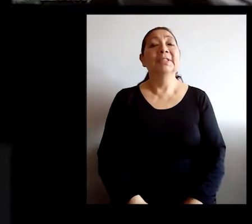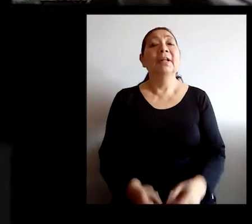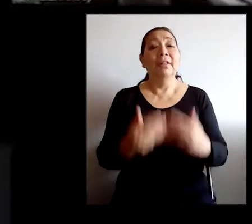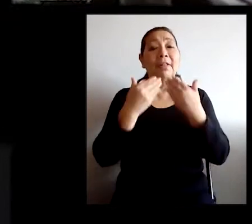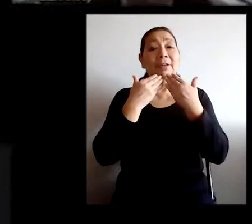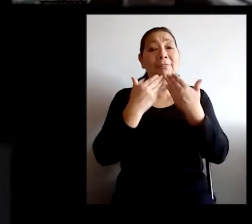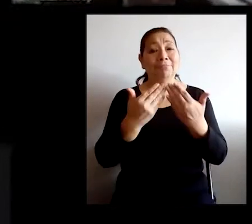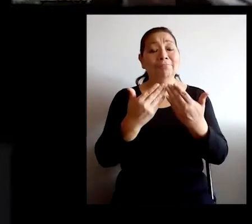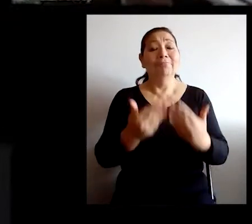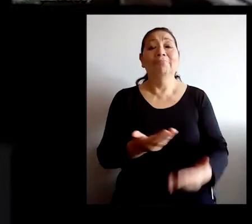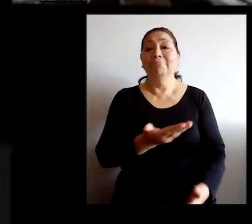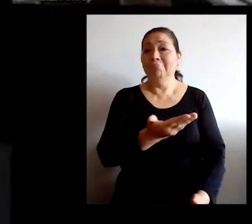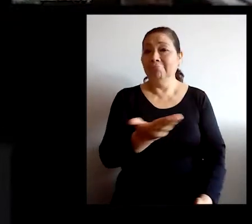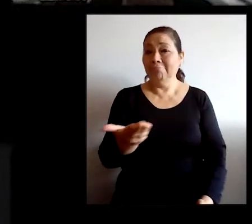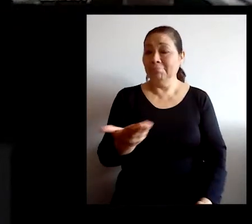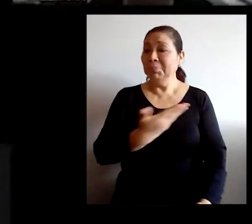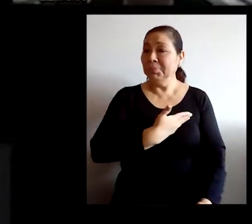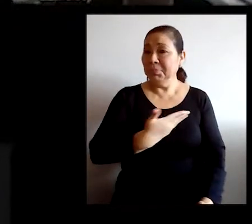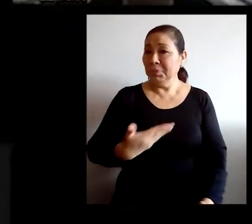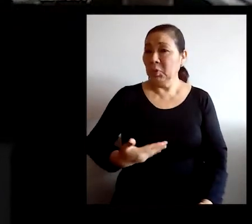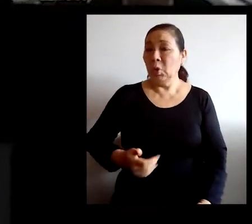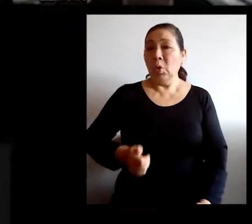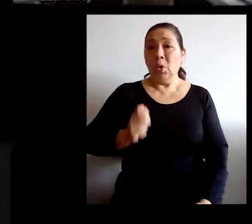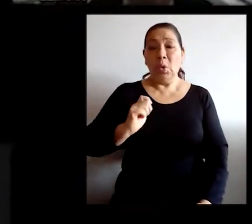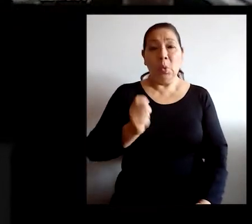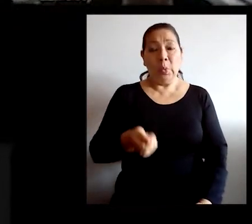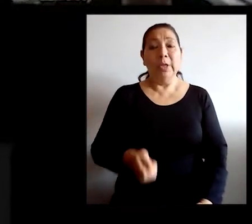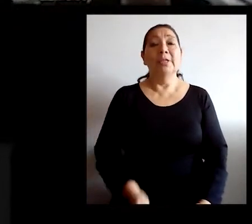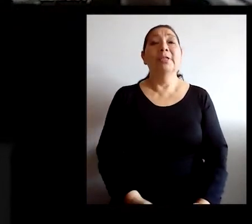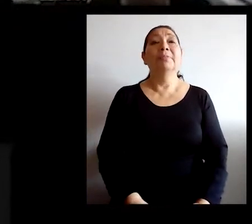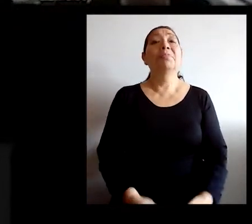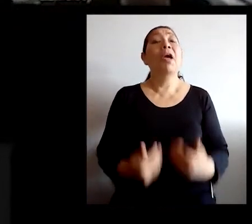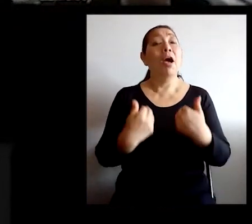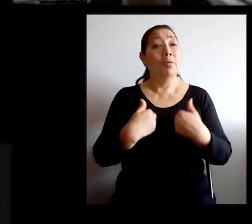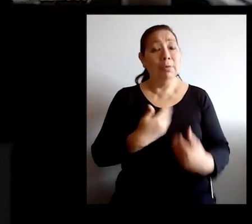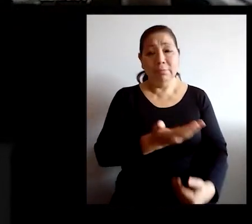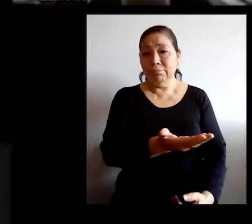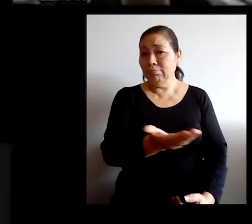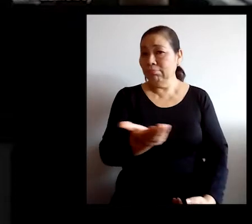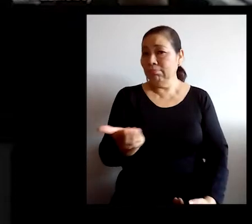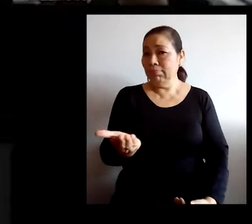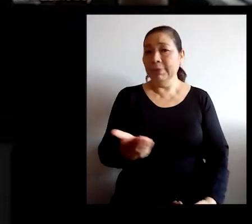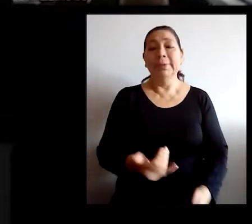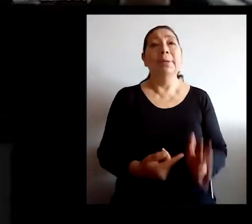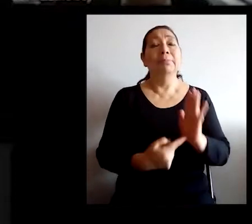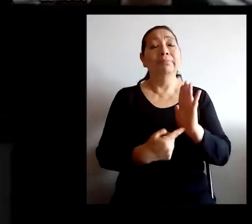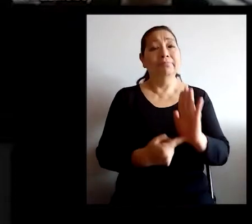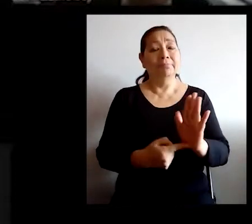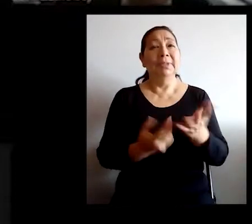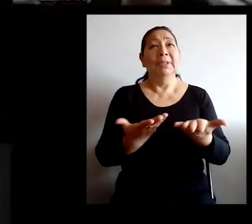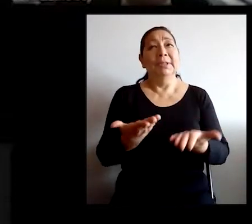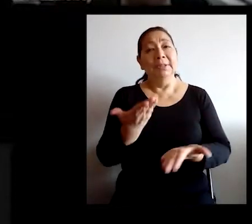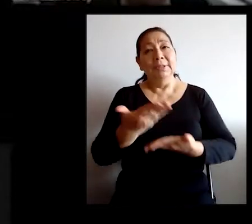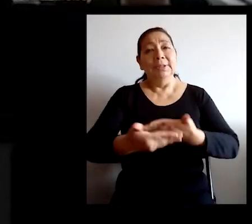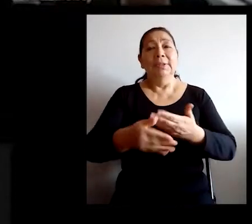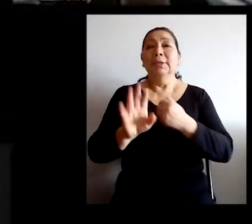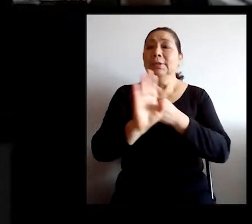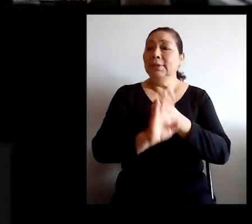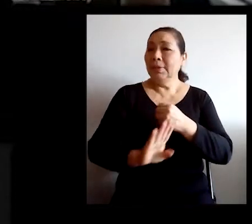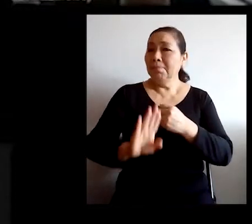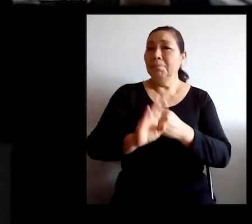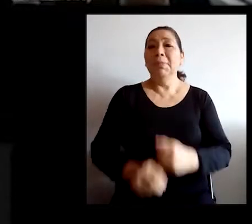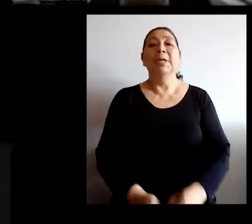Gracias, apreciada presidenta, señores jueces constitucionales, colega. El presente es un proceso de